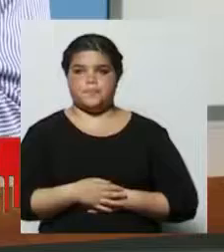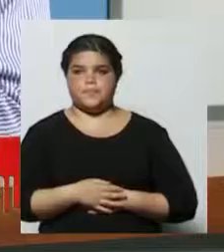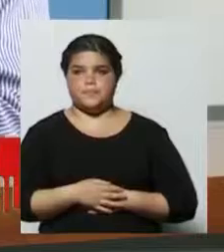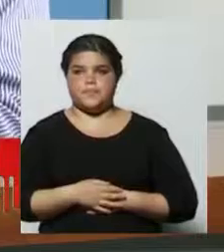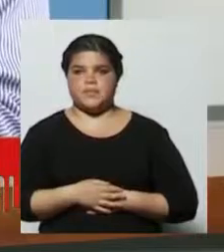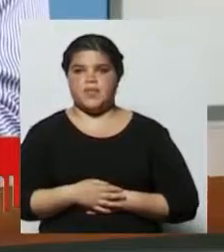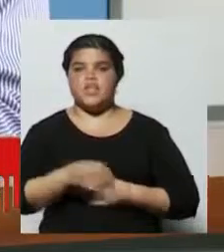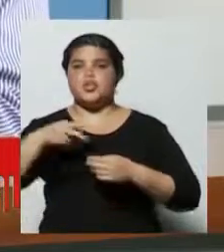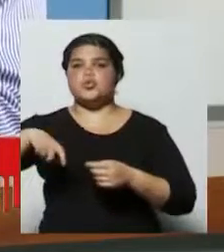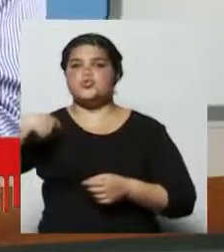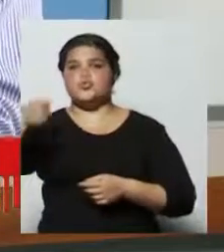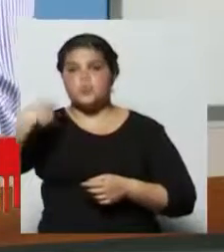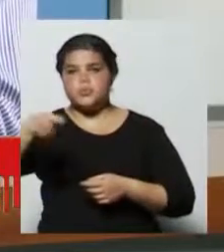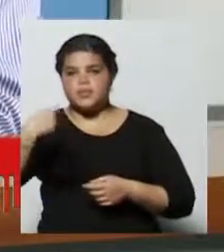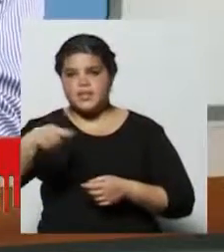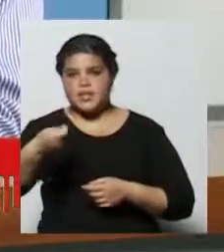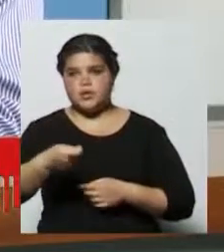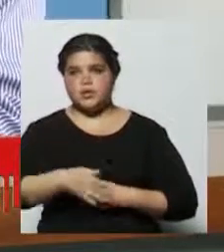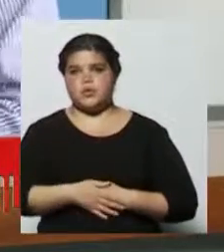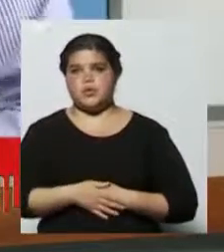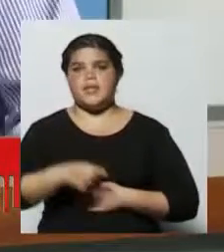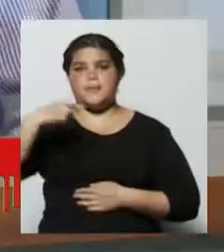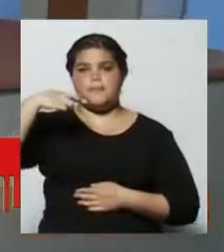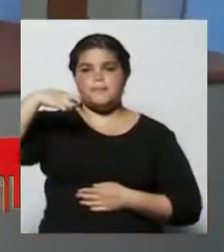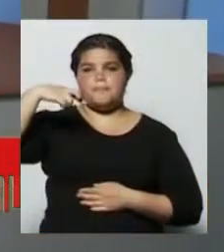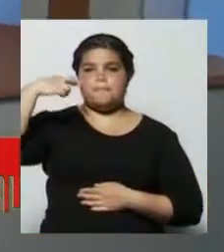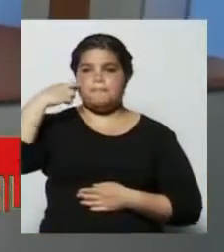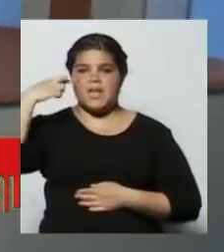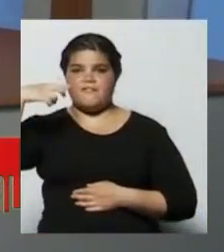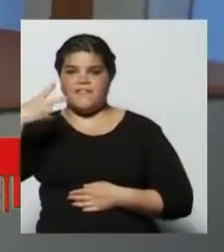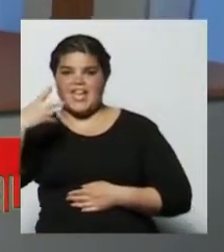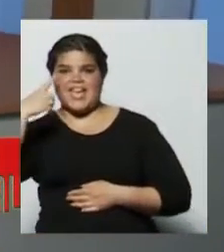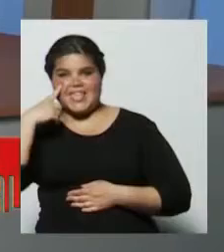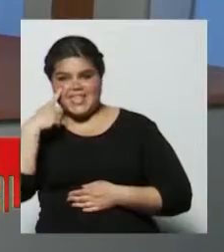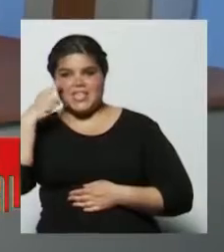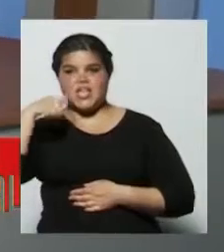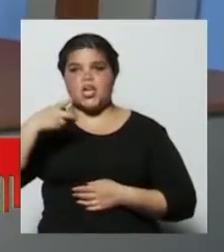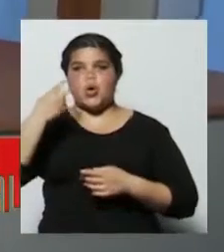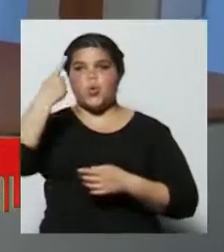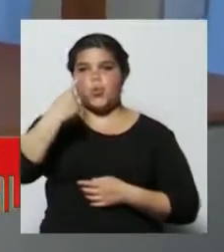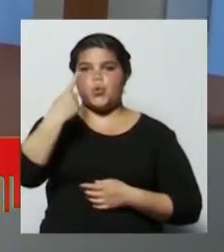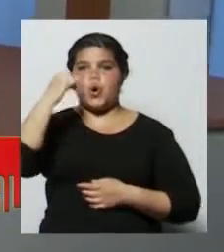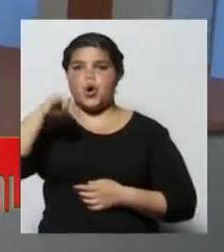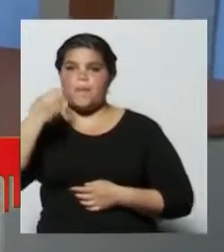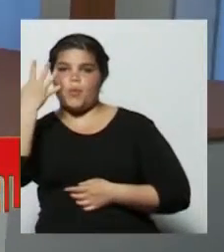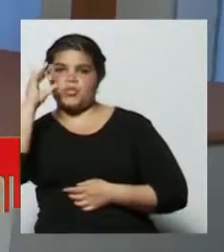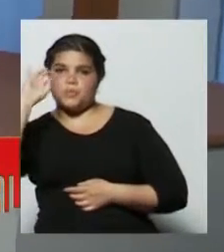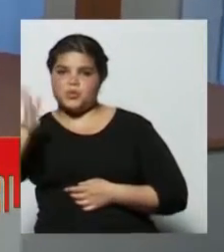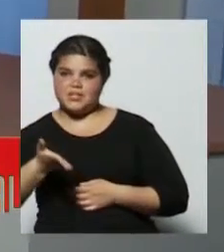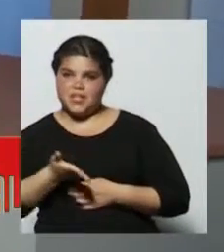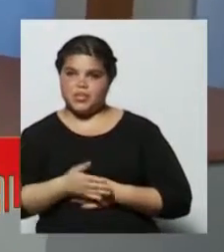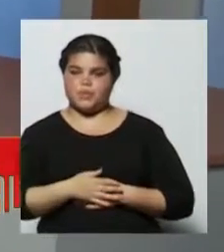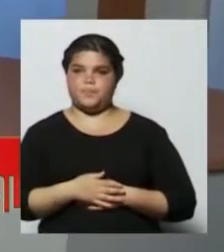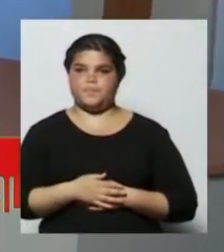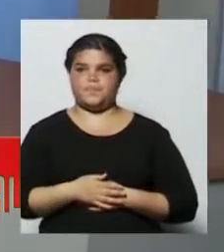el monto de subsidios como porcentaje del PBI era aproximadamente el 1,3, 1,4%. O como bien lo decís también,